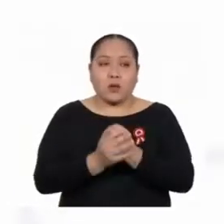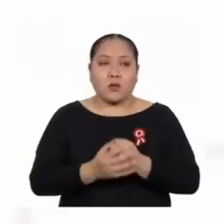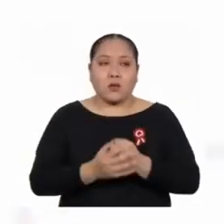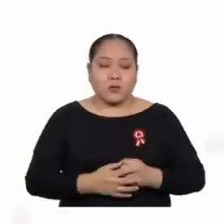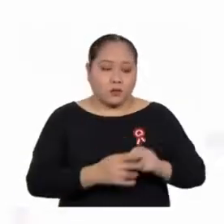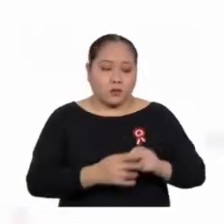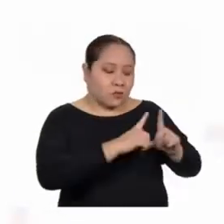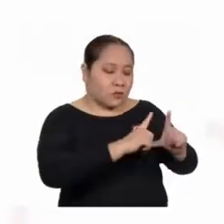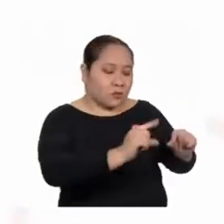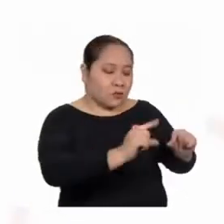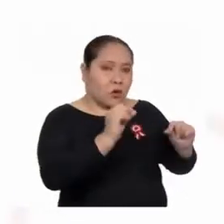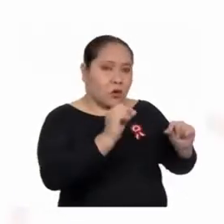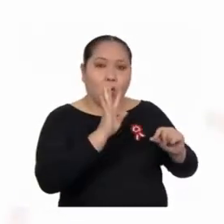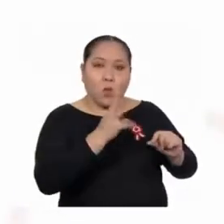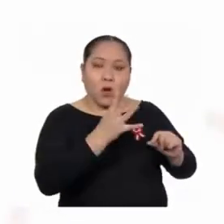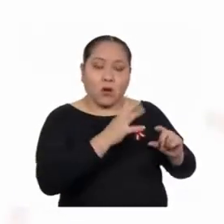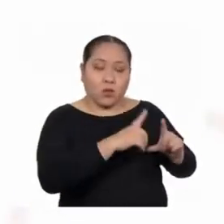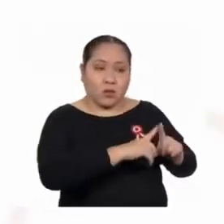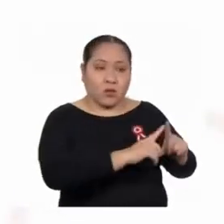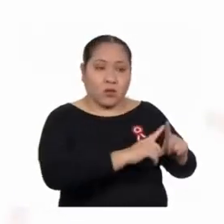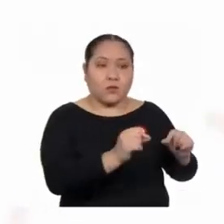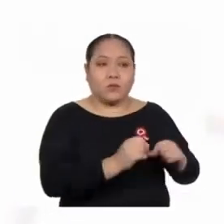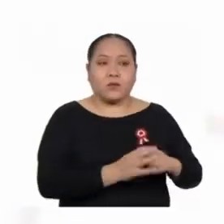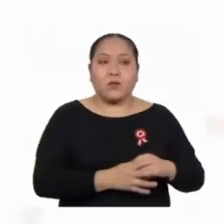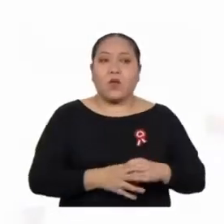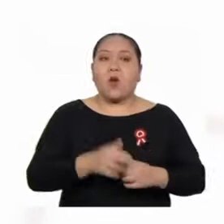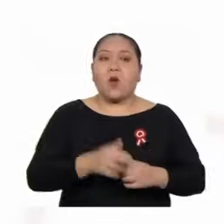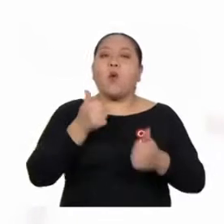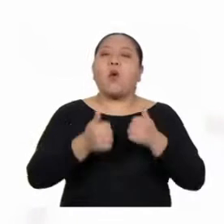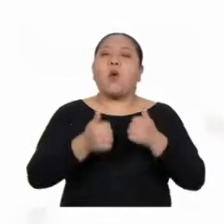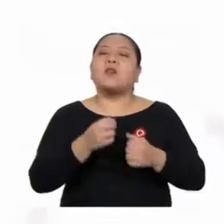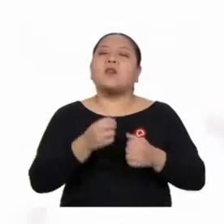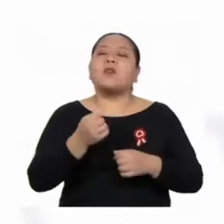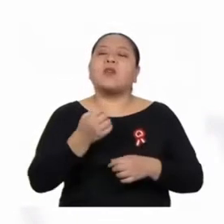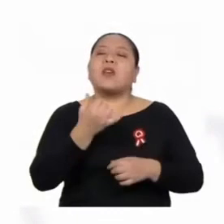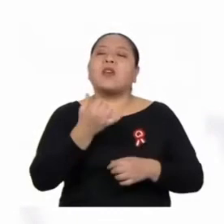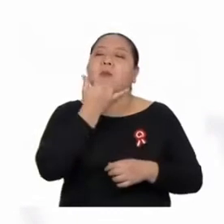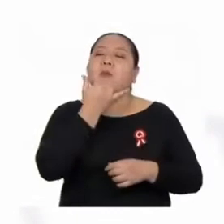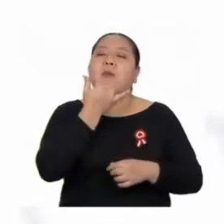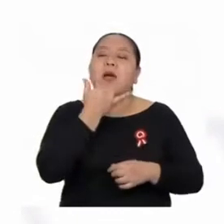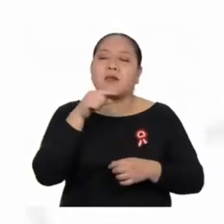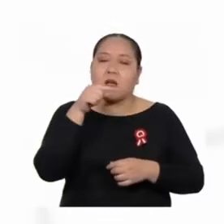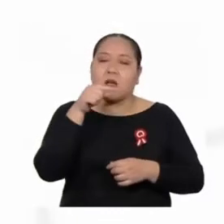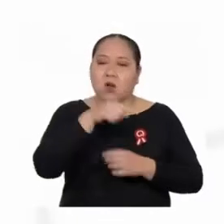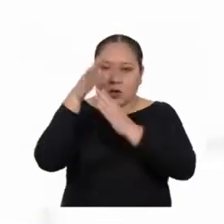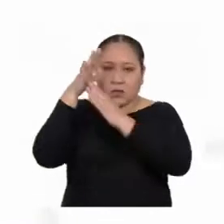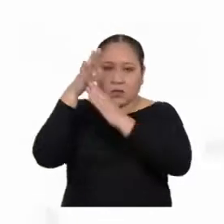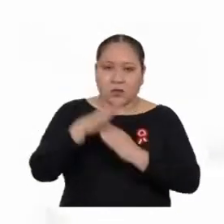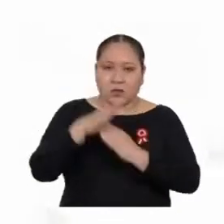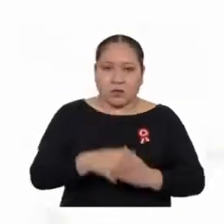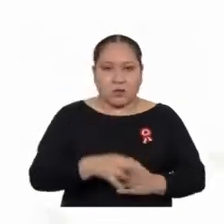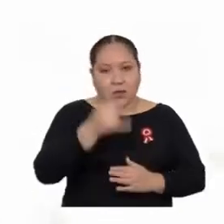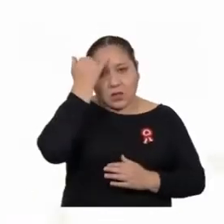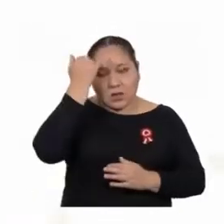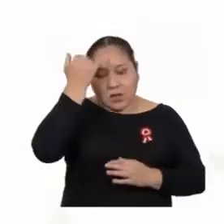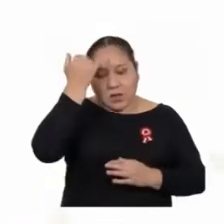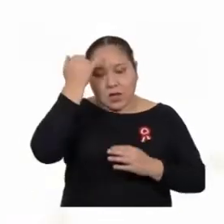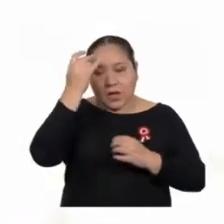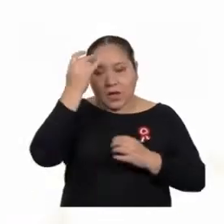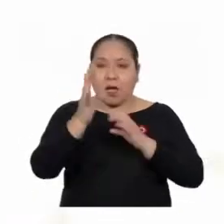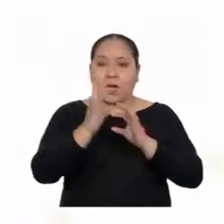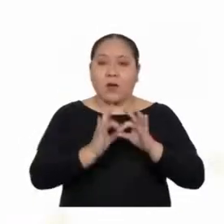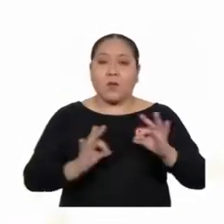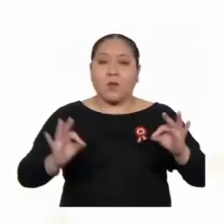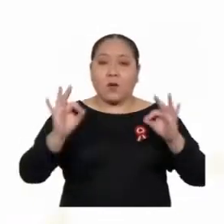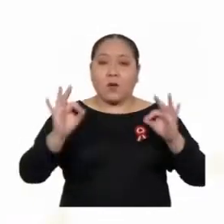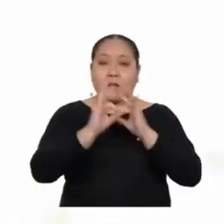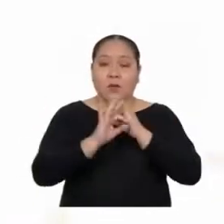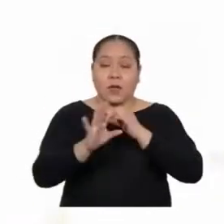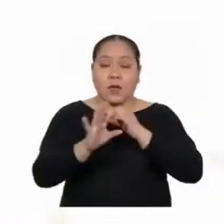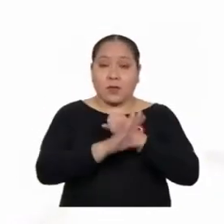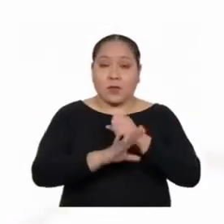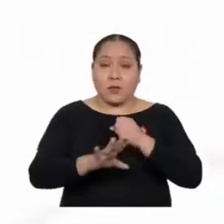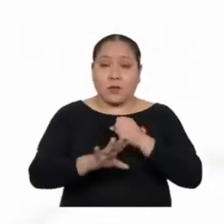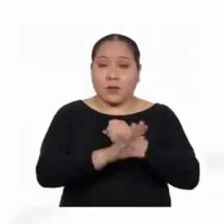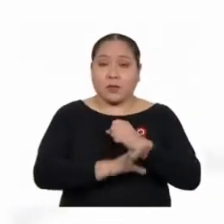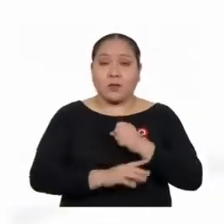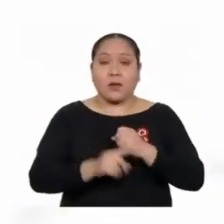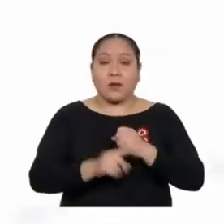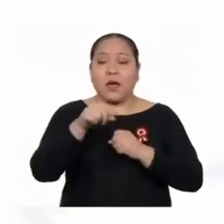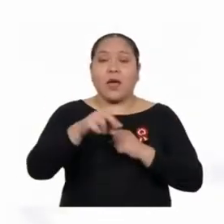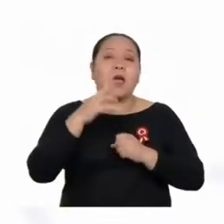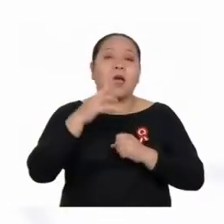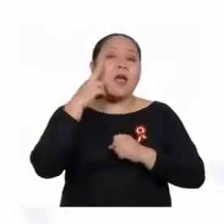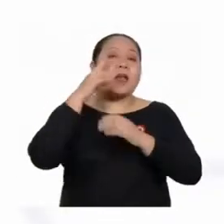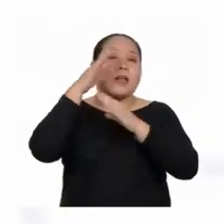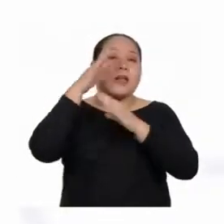Subtema. Efecto de la discriminación. Idea principal. El racismo afecta